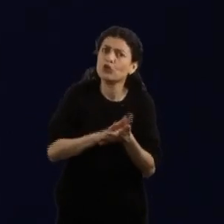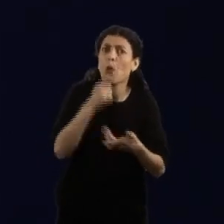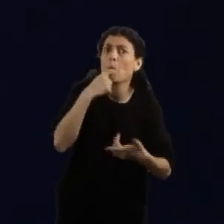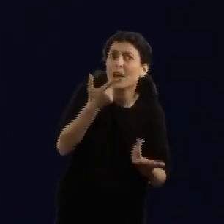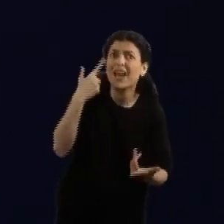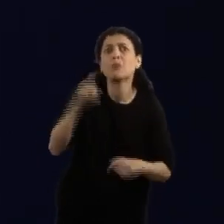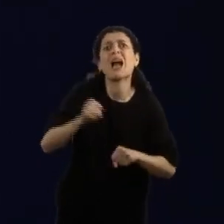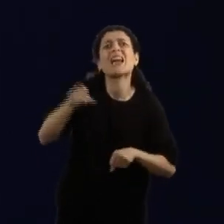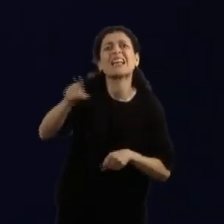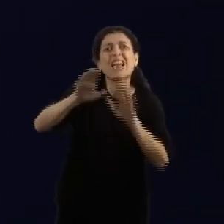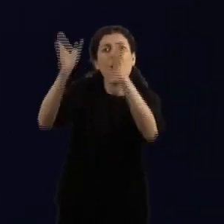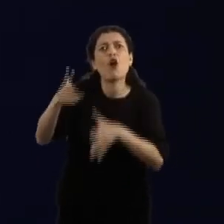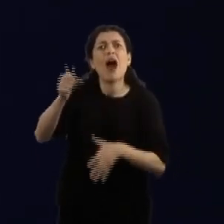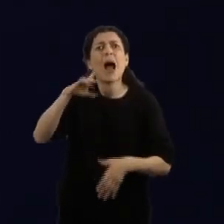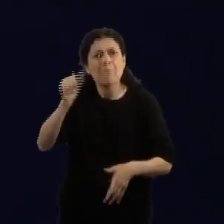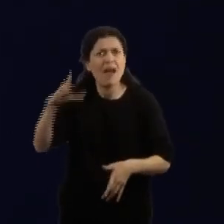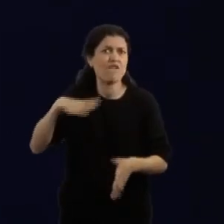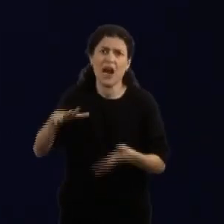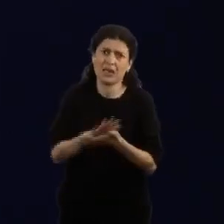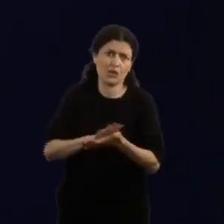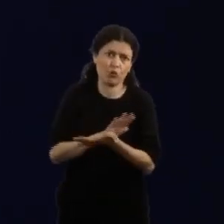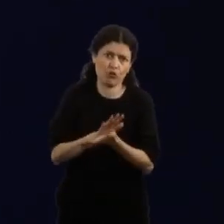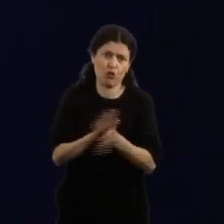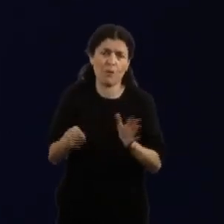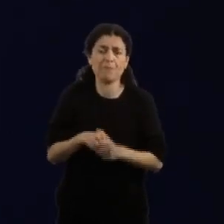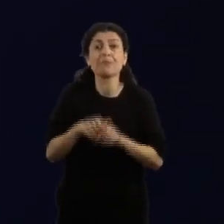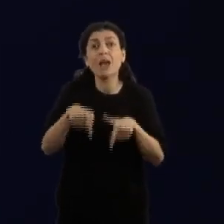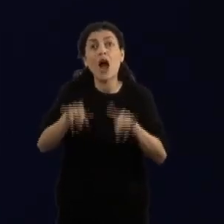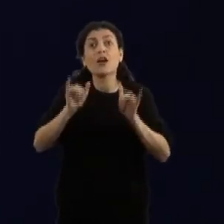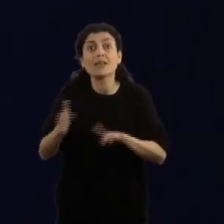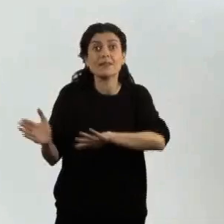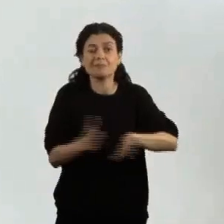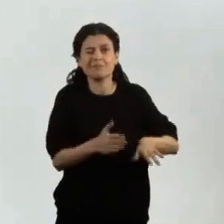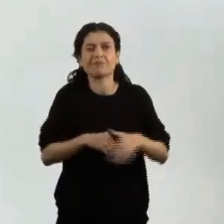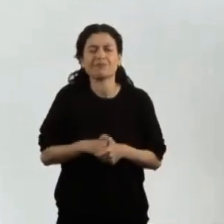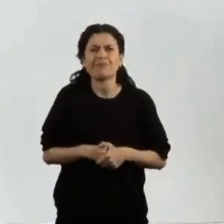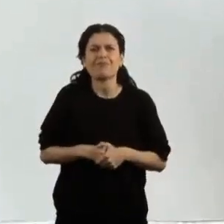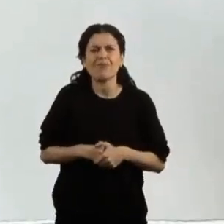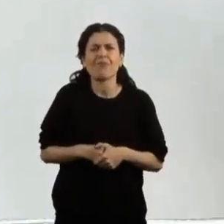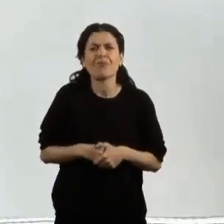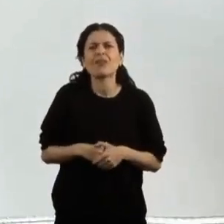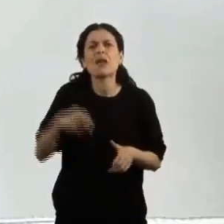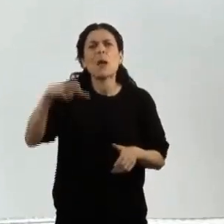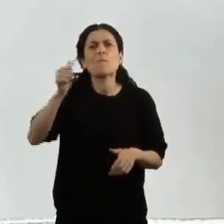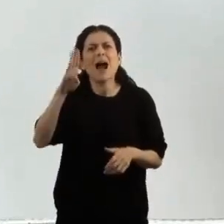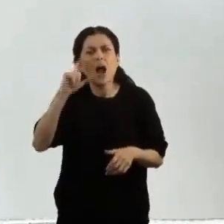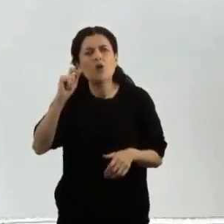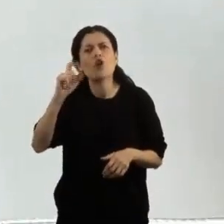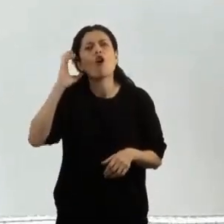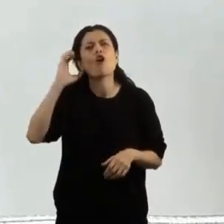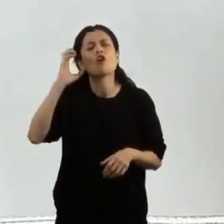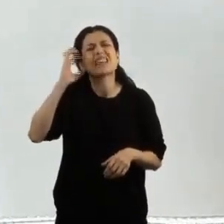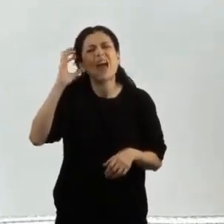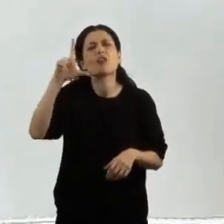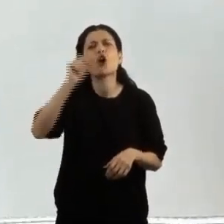a la AMIA. Bueno, ahora sí, frío de por medio, los escucho. ¿Qué tal? Buen día. Pablo Gagliano de Radio